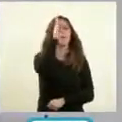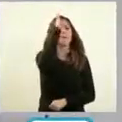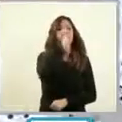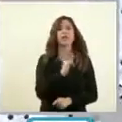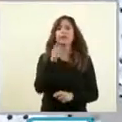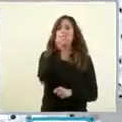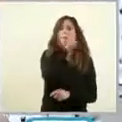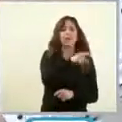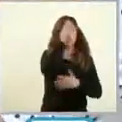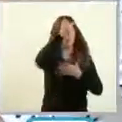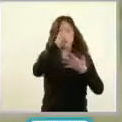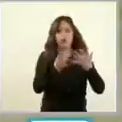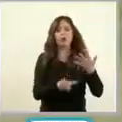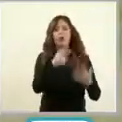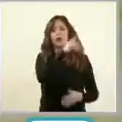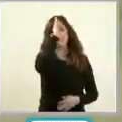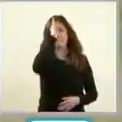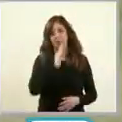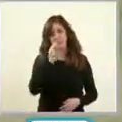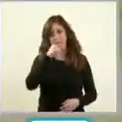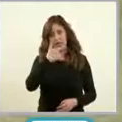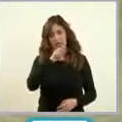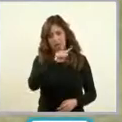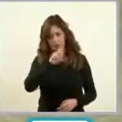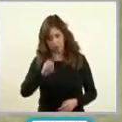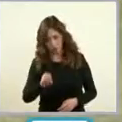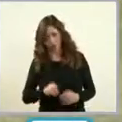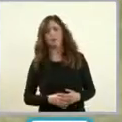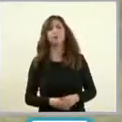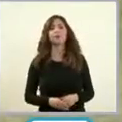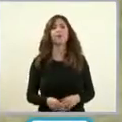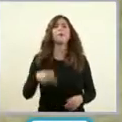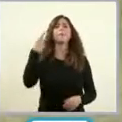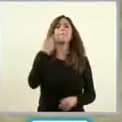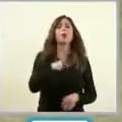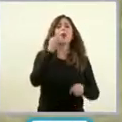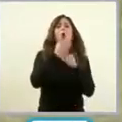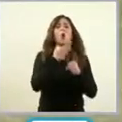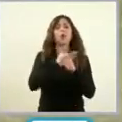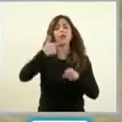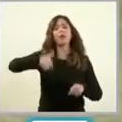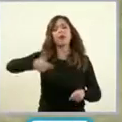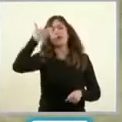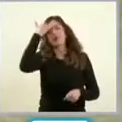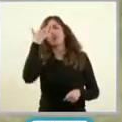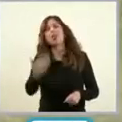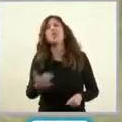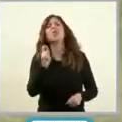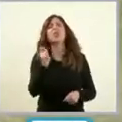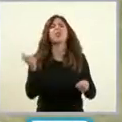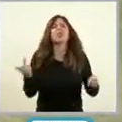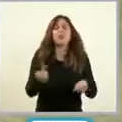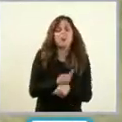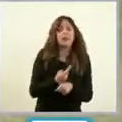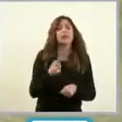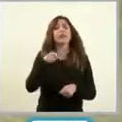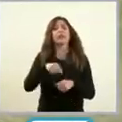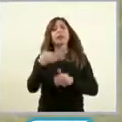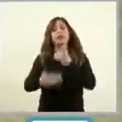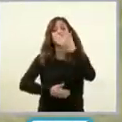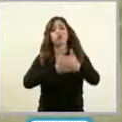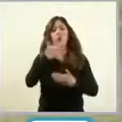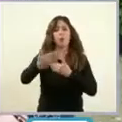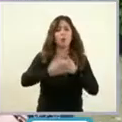misa de gallo. Claro. Y oye, ¿y cómo ha cambiado entonces ya para nuestras épocas todo esto? Porque sí se han traído a la